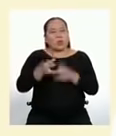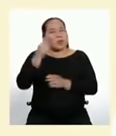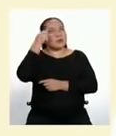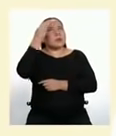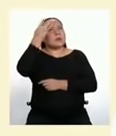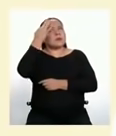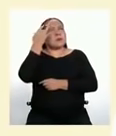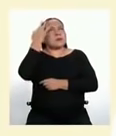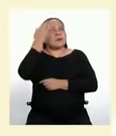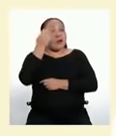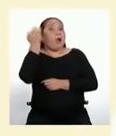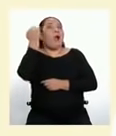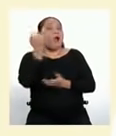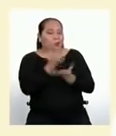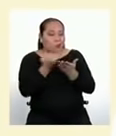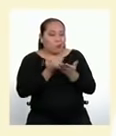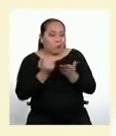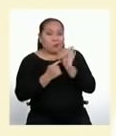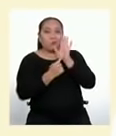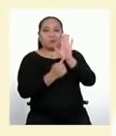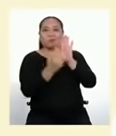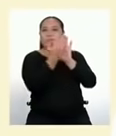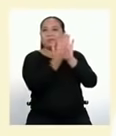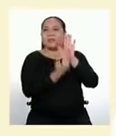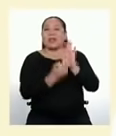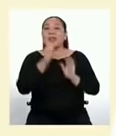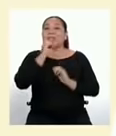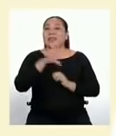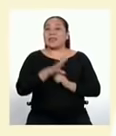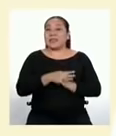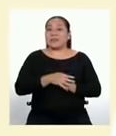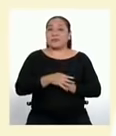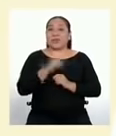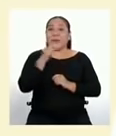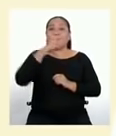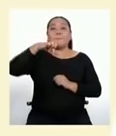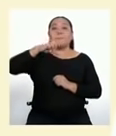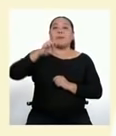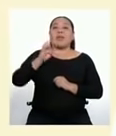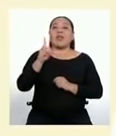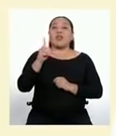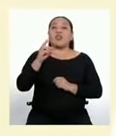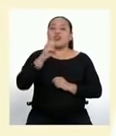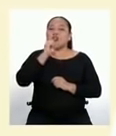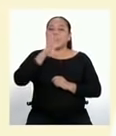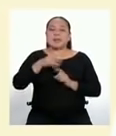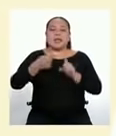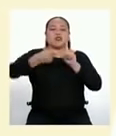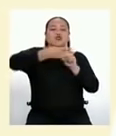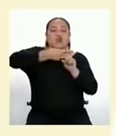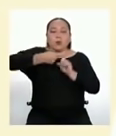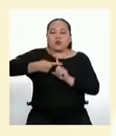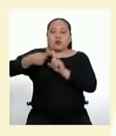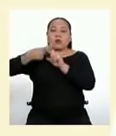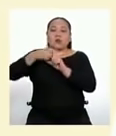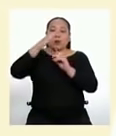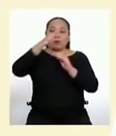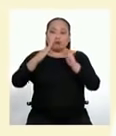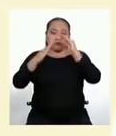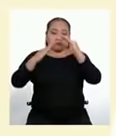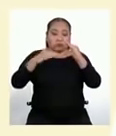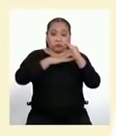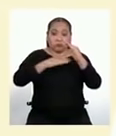el triángulo y ellos realizaron las siguientes afirmaciones. Pedro afirma que la suma de las longitudes de 2 lados de un